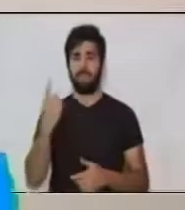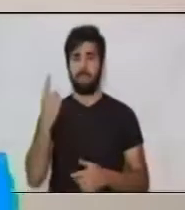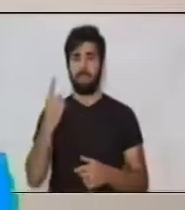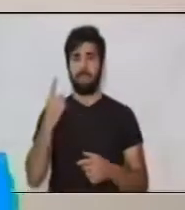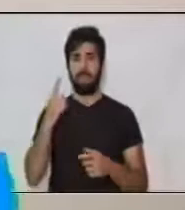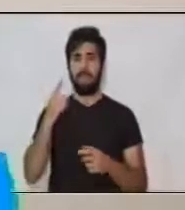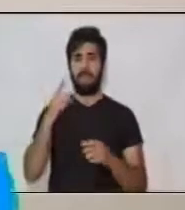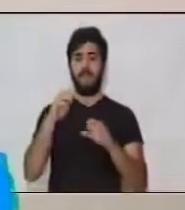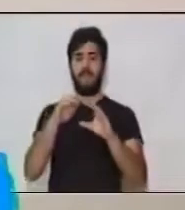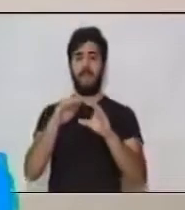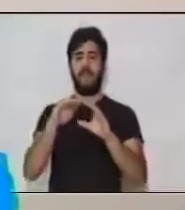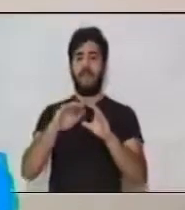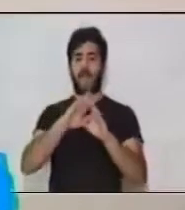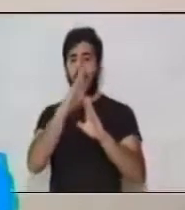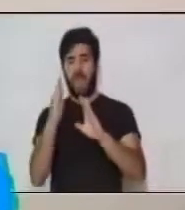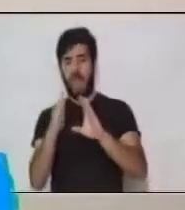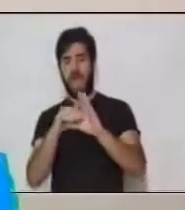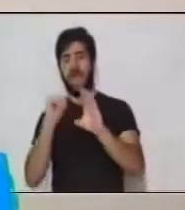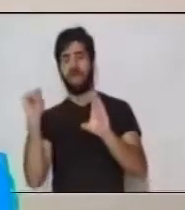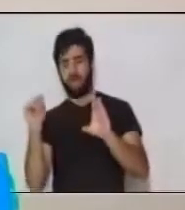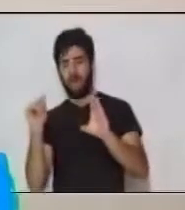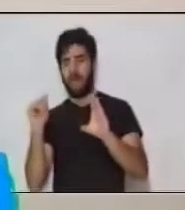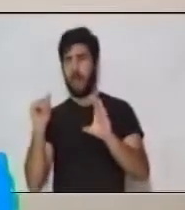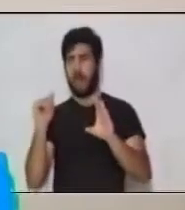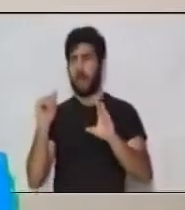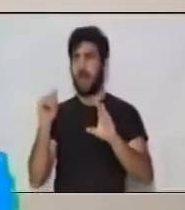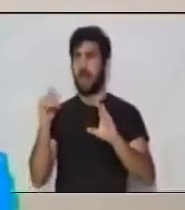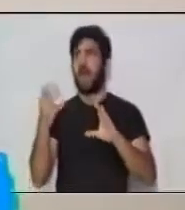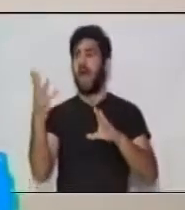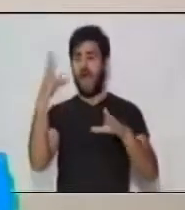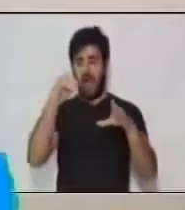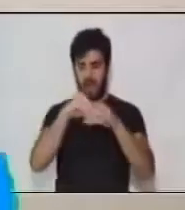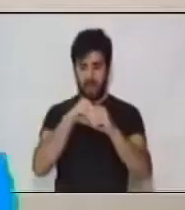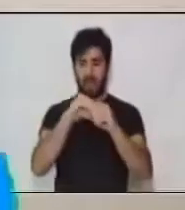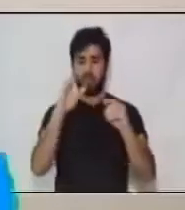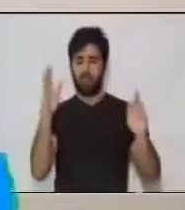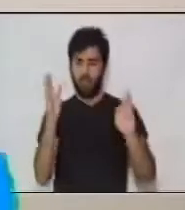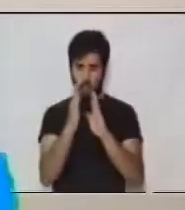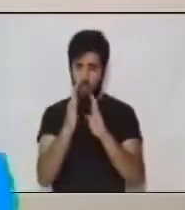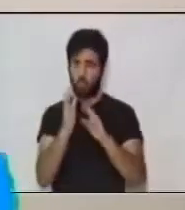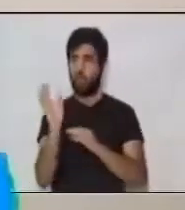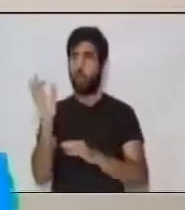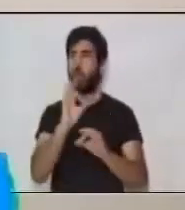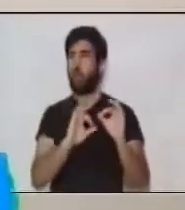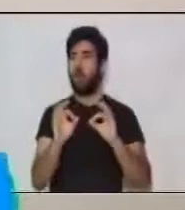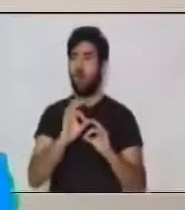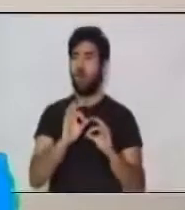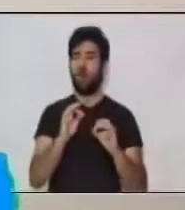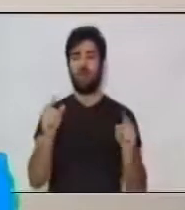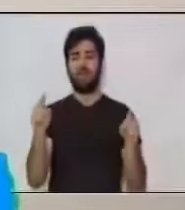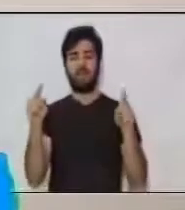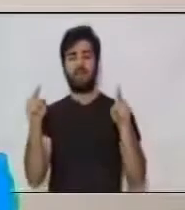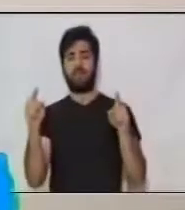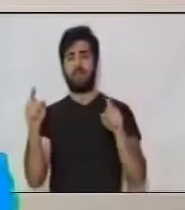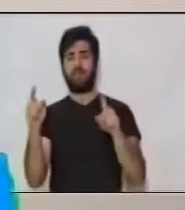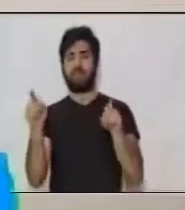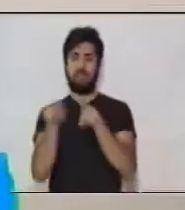alternos externos, alternos internos o ángulos